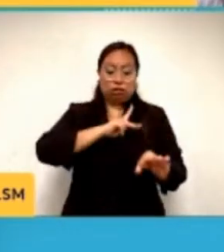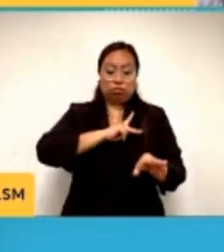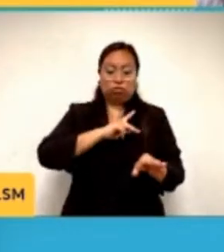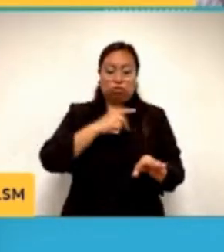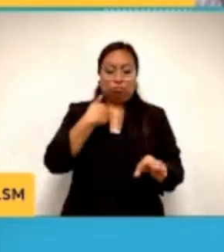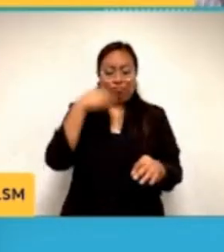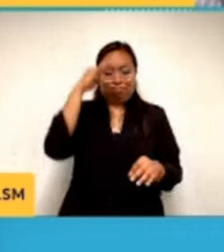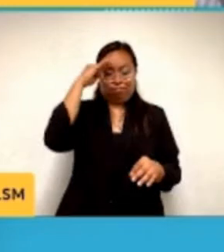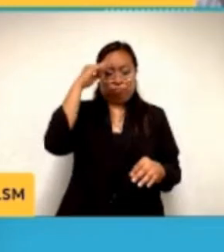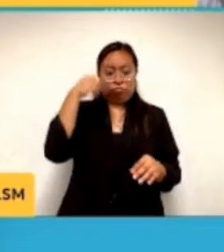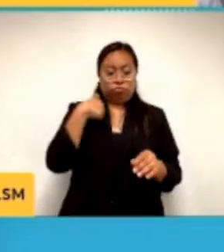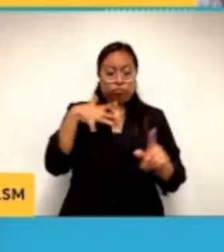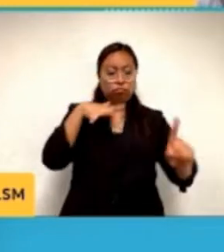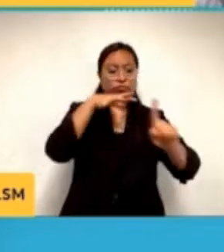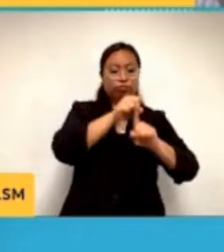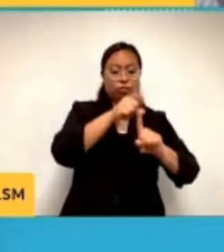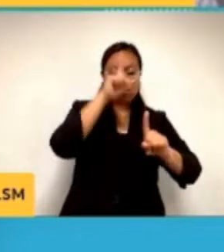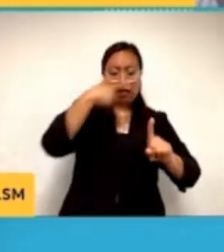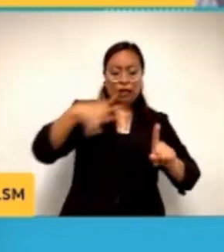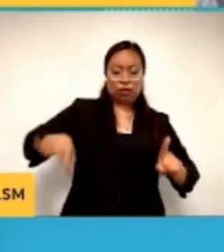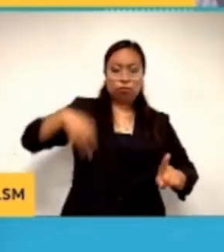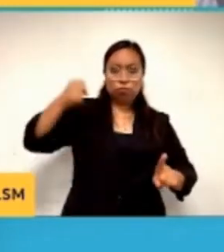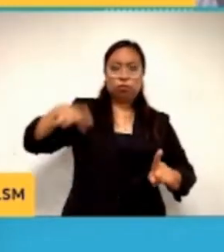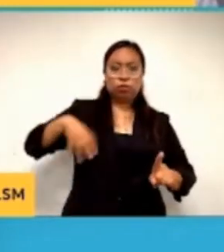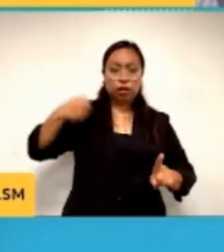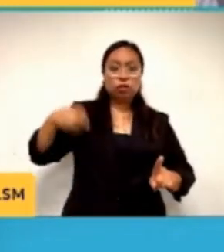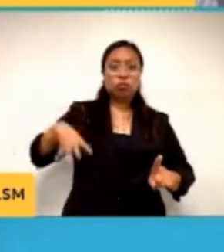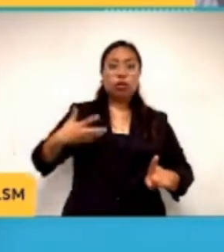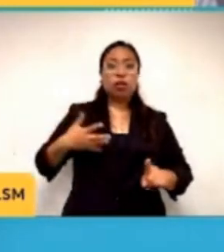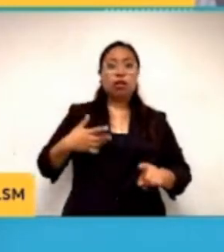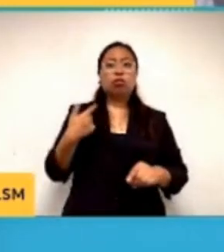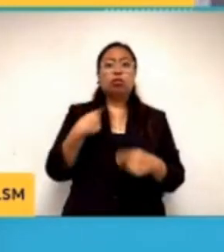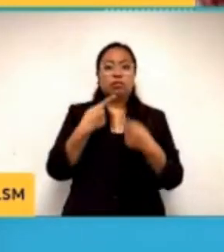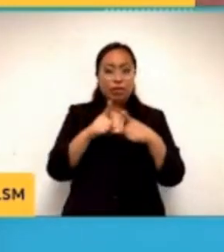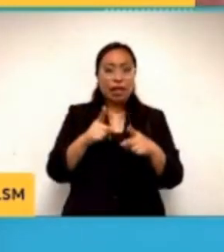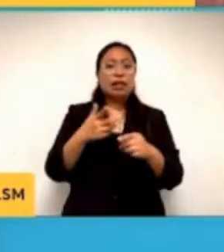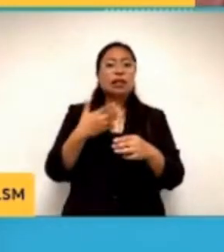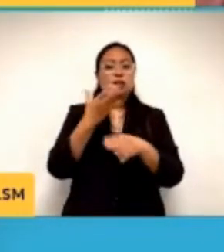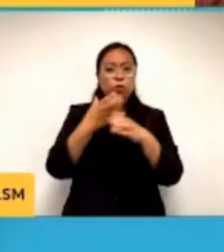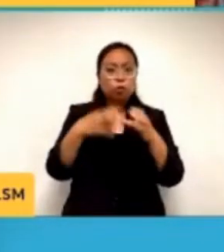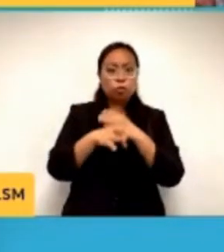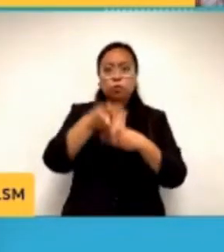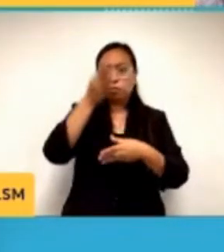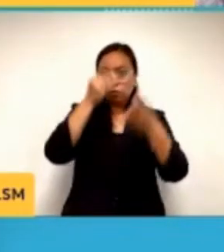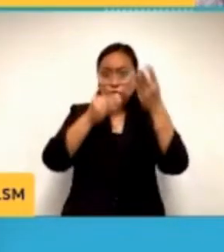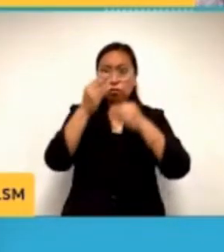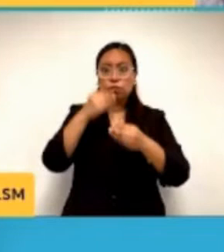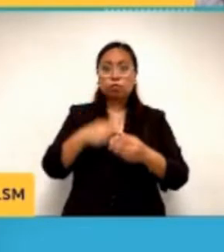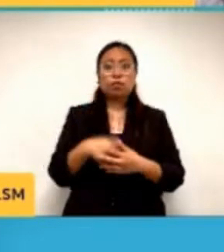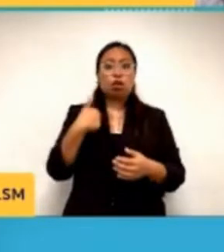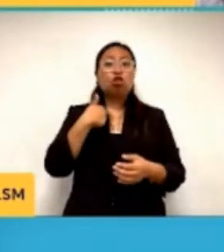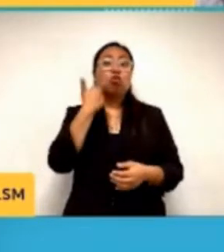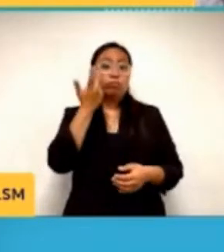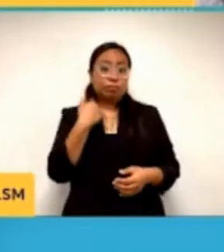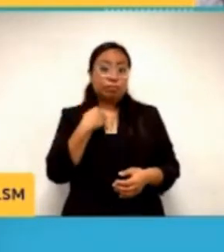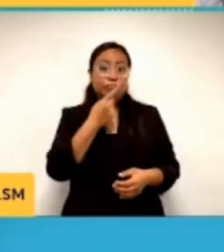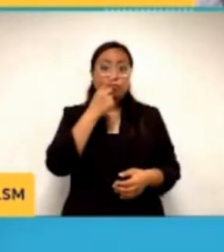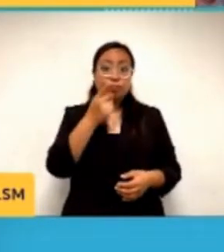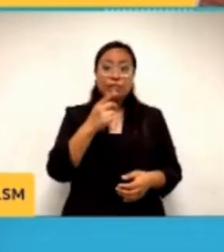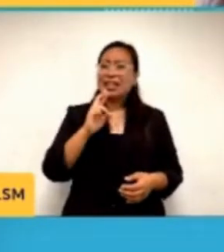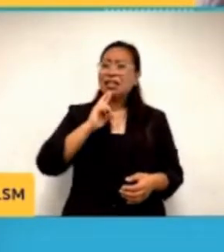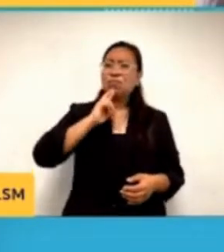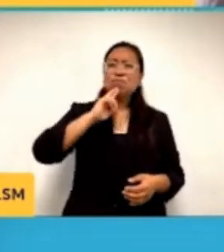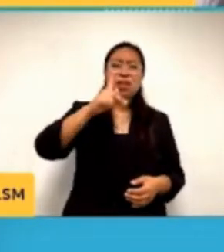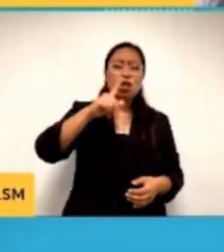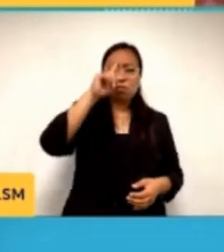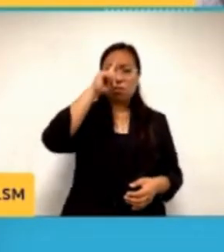mejor nuestros esfuerzos, nuestros recursos. Y quiero decirte algo, el mejor